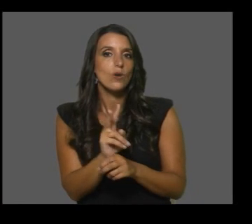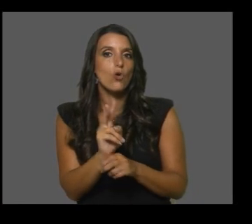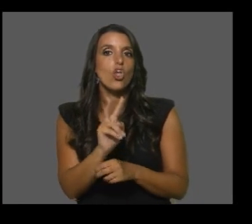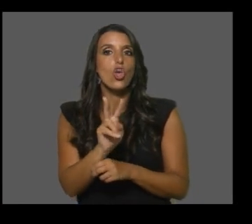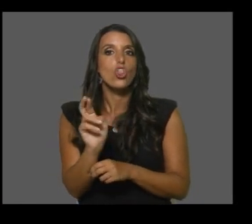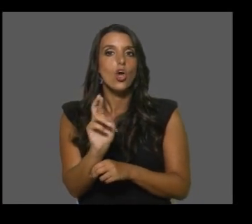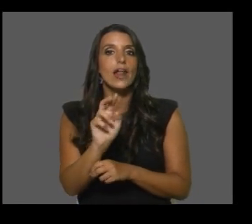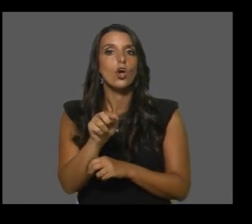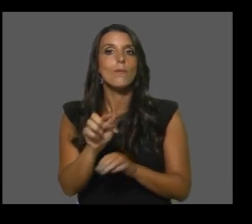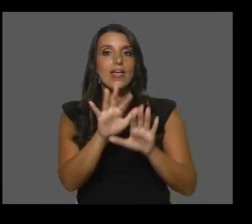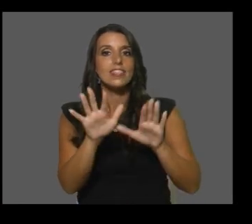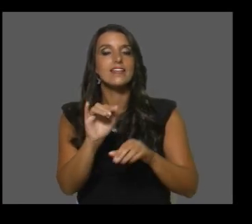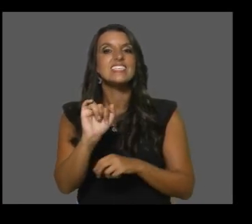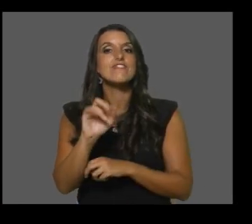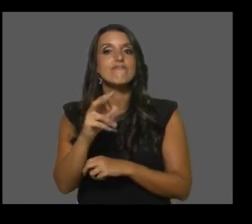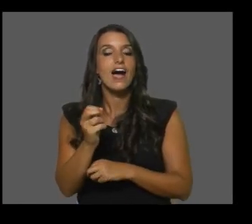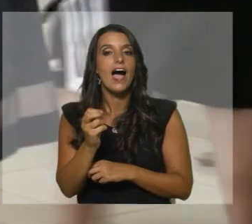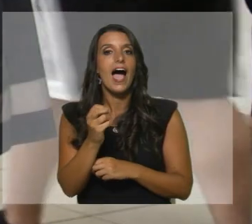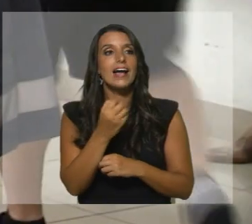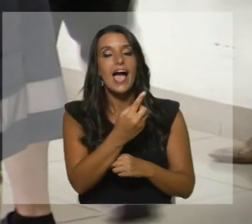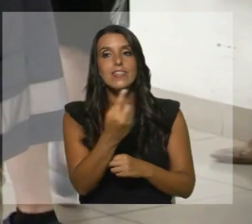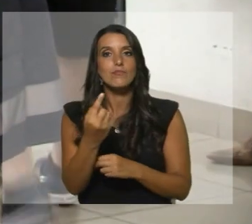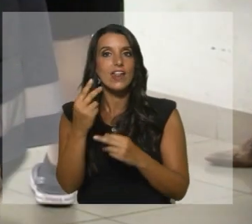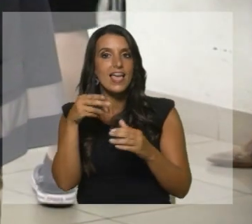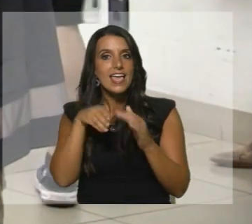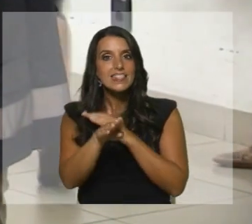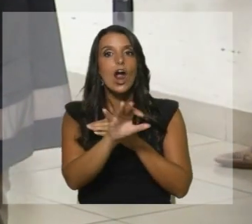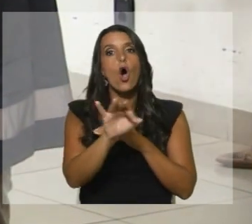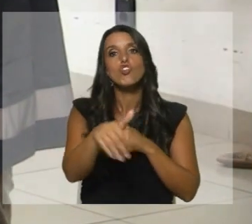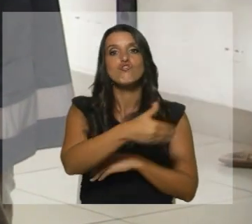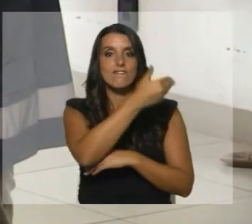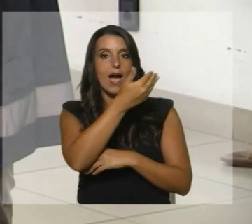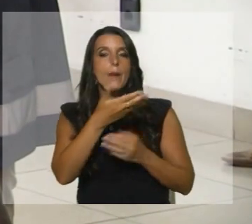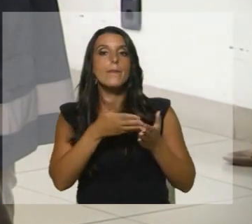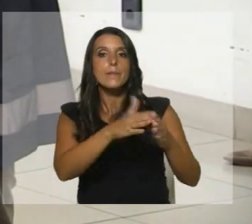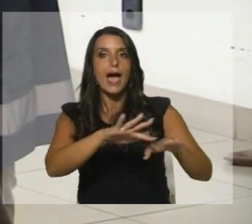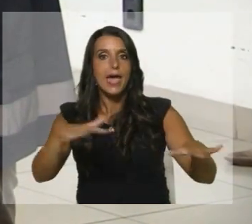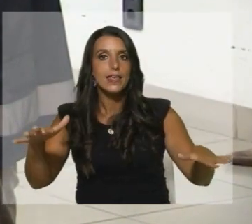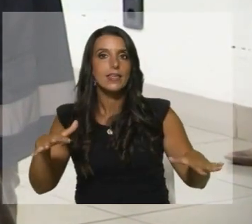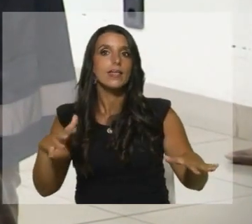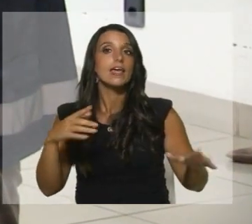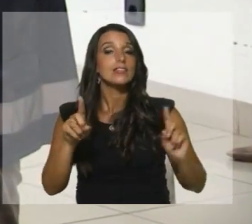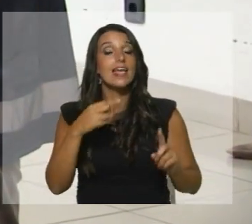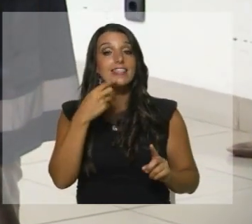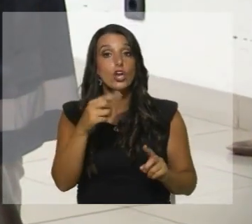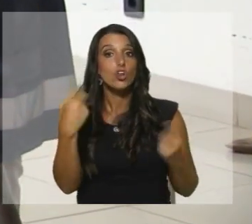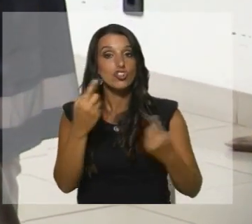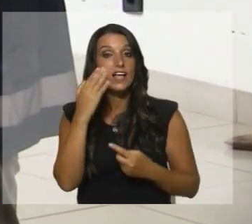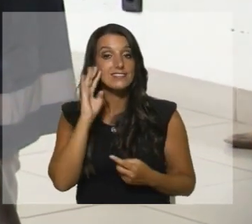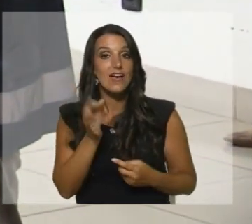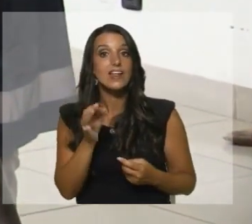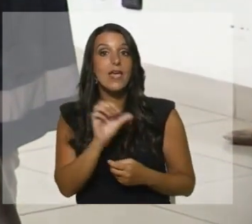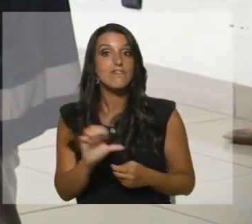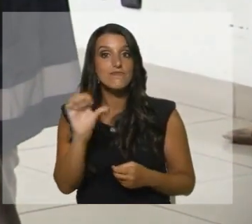$210 masiva a cada pasajero que ingrese o salga por vía marítima o fluvial según pudimos saber las